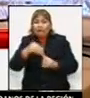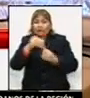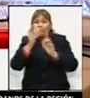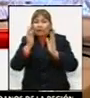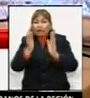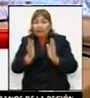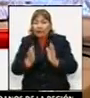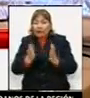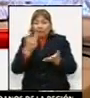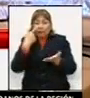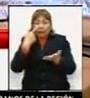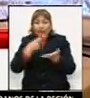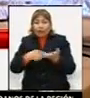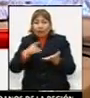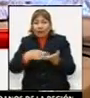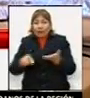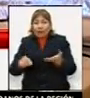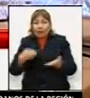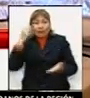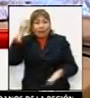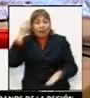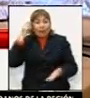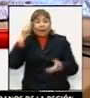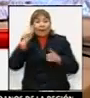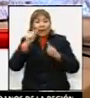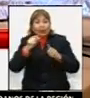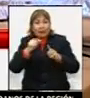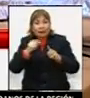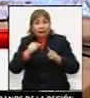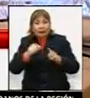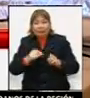control y supervisión de partidos políticos, esa entidad